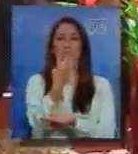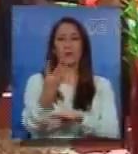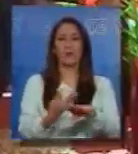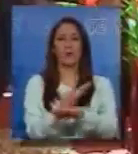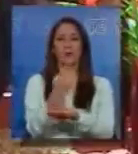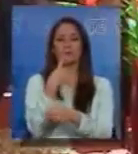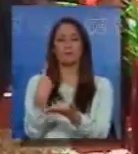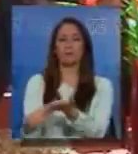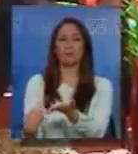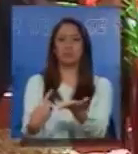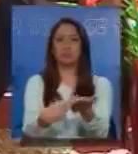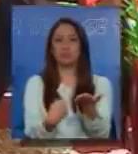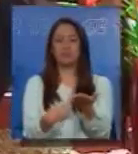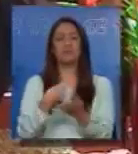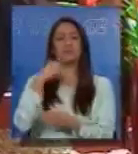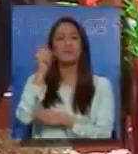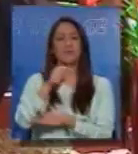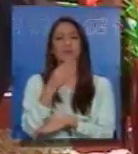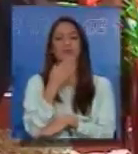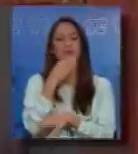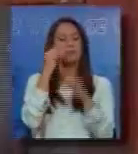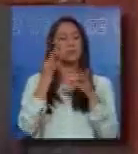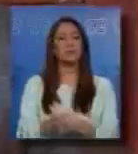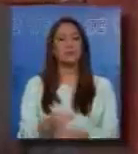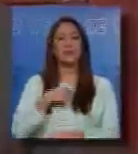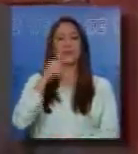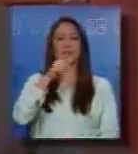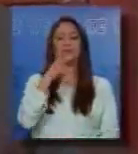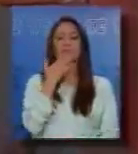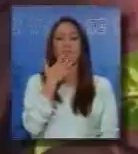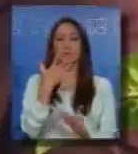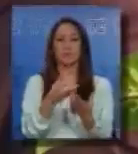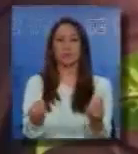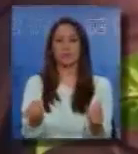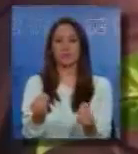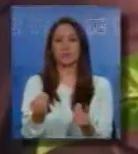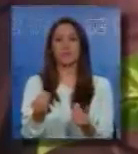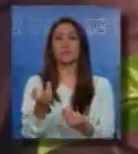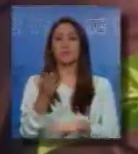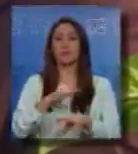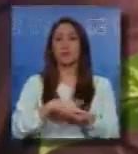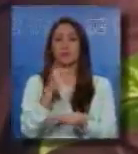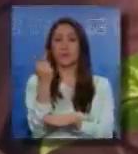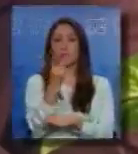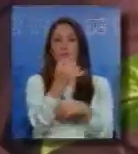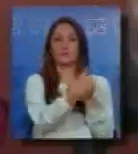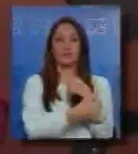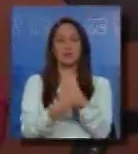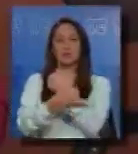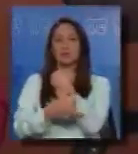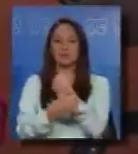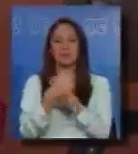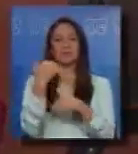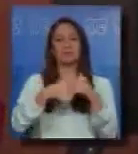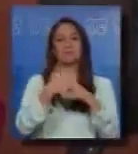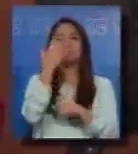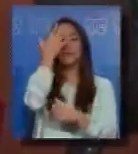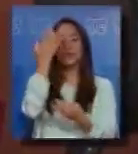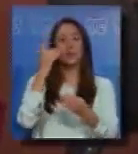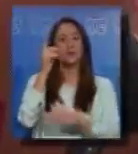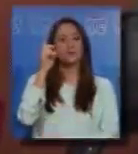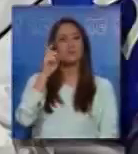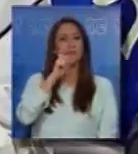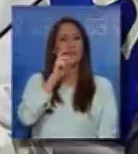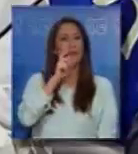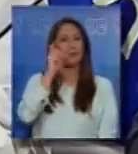4 horas. Se trata del segundo encuentro oficial en el intento por buscar una salida a la crisis entre los dos países, generada por el cierre de una parte